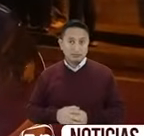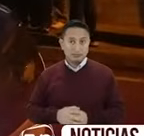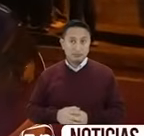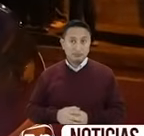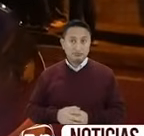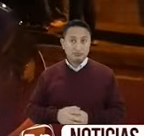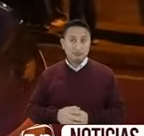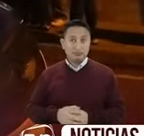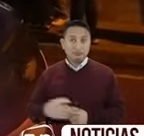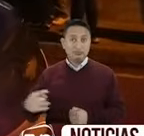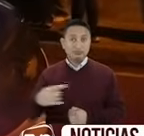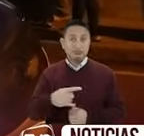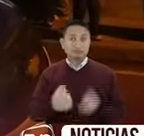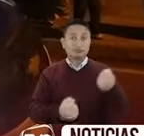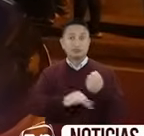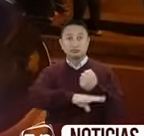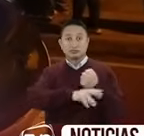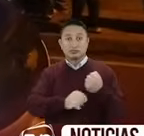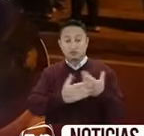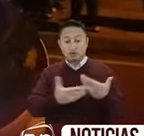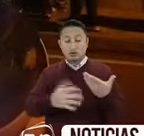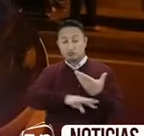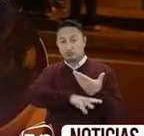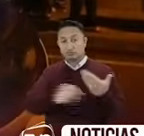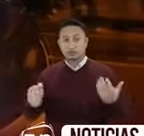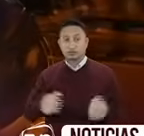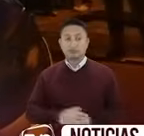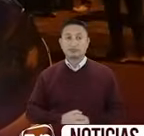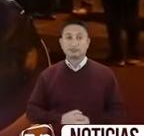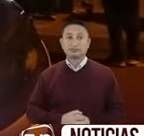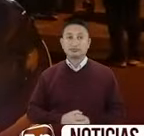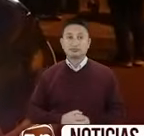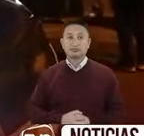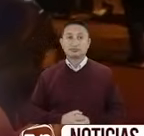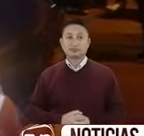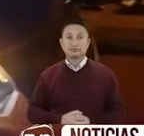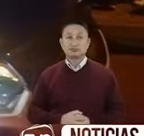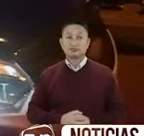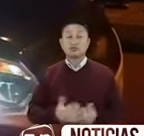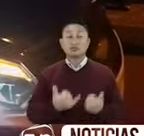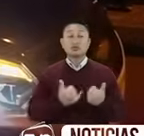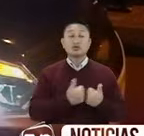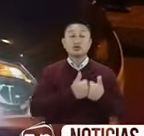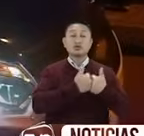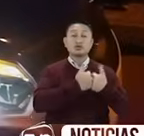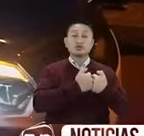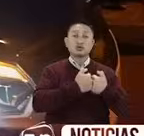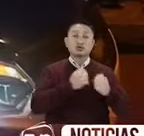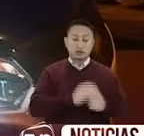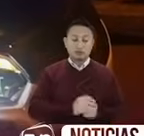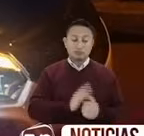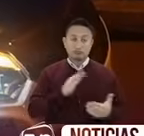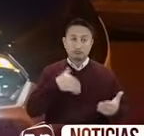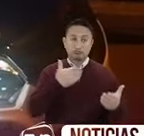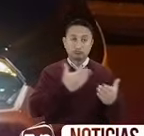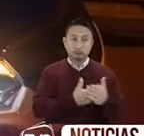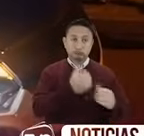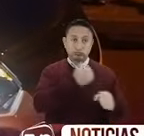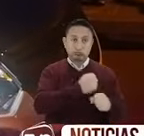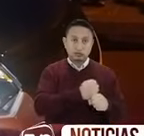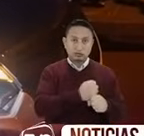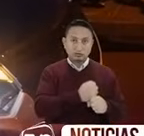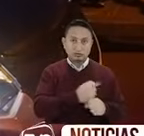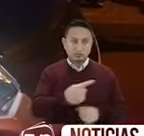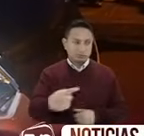el carro y ciertas cosas y pertenencias de él. La actual señora ha venido del trabajo y ha encontrado las